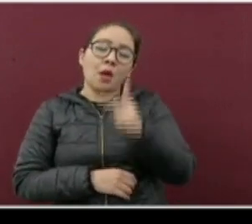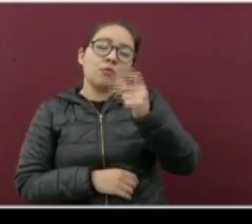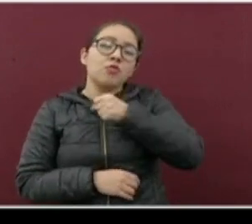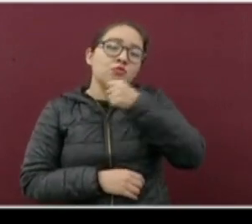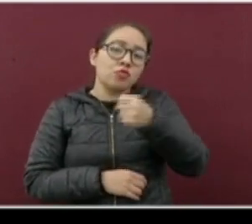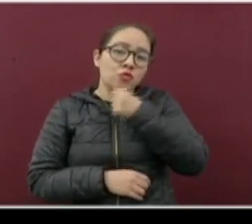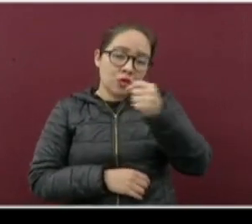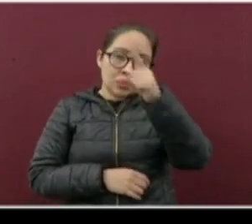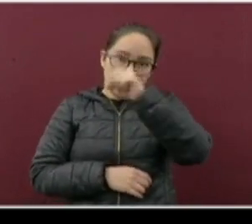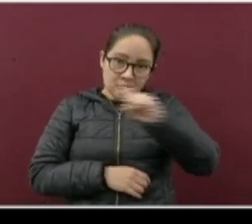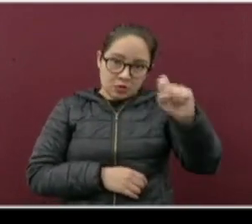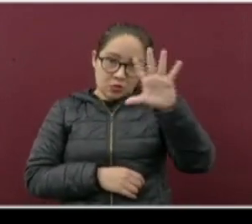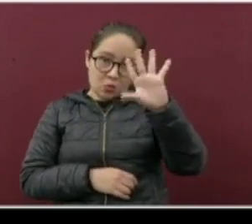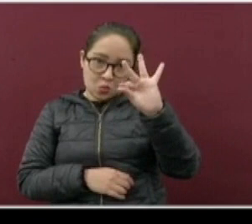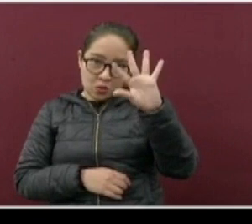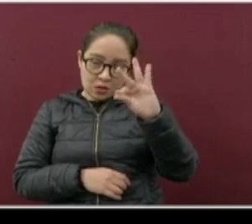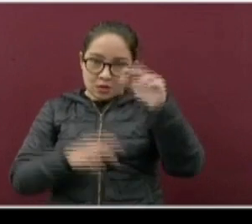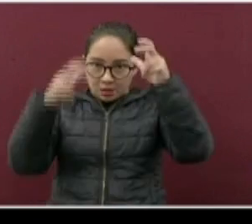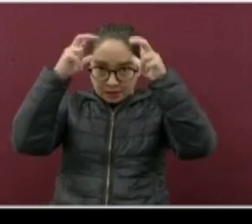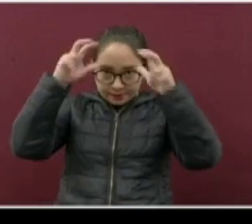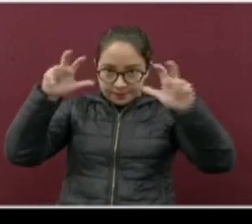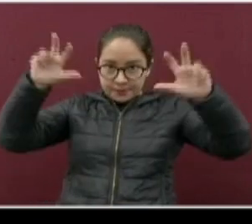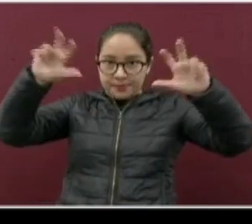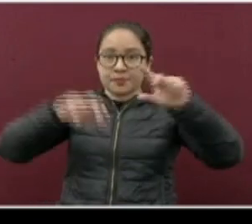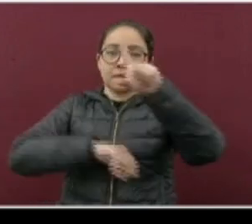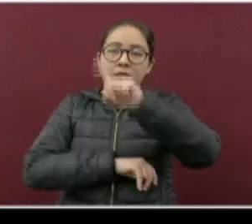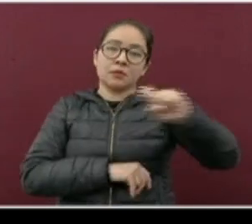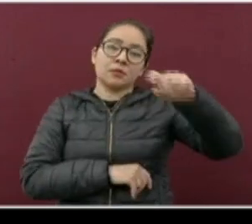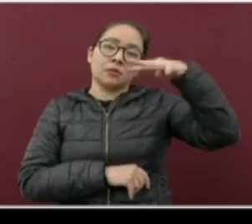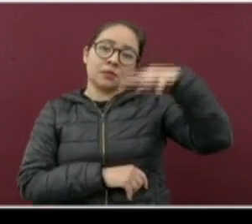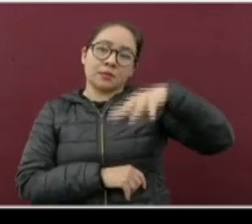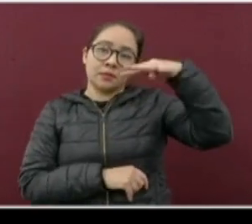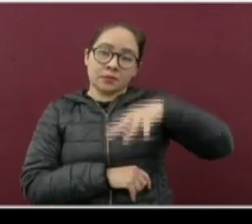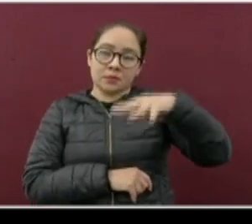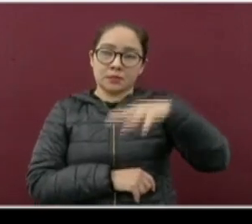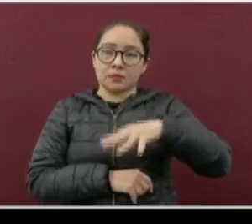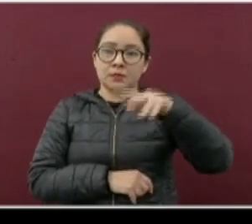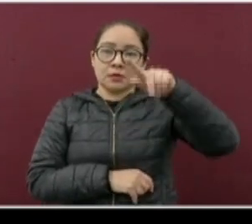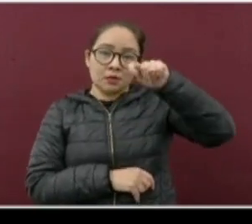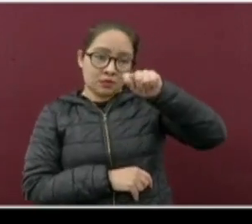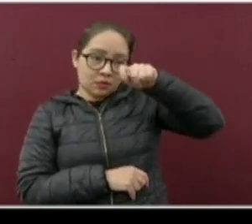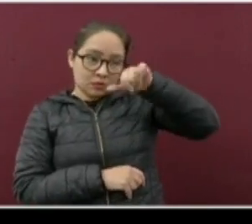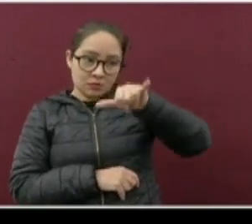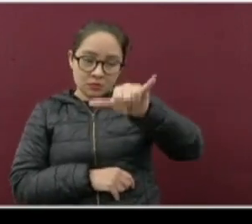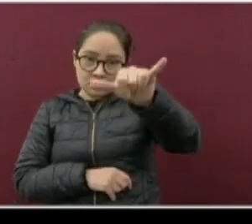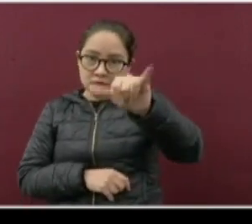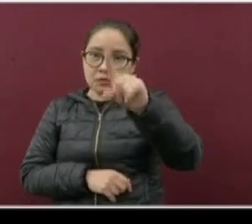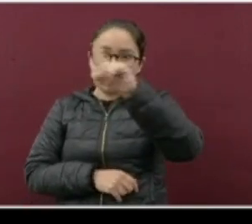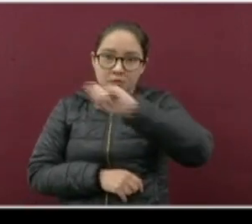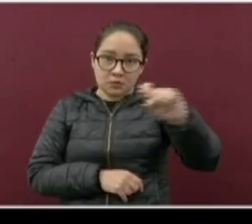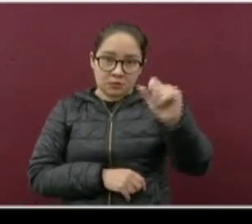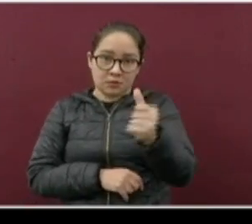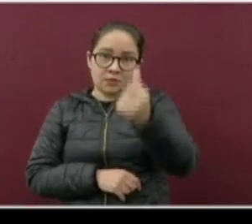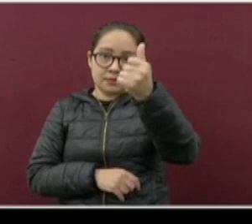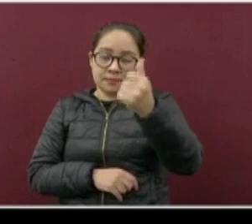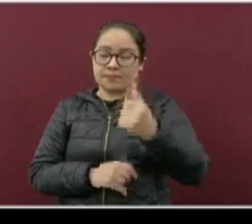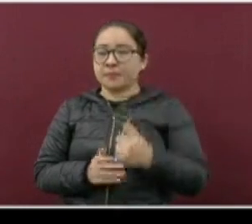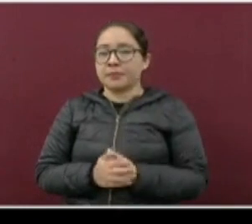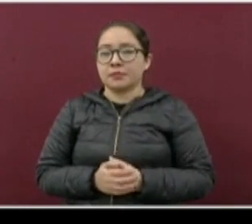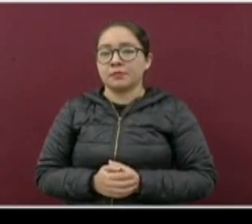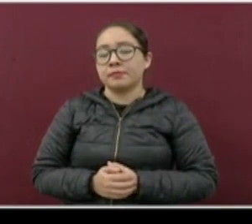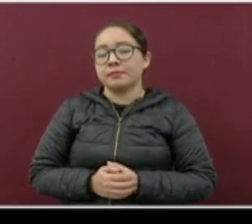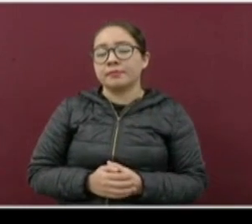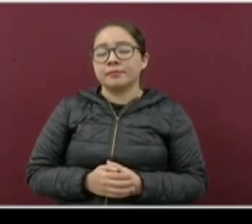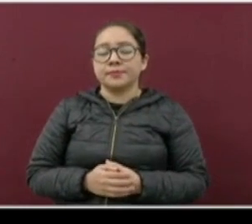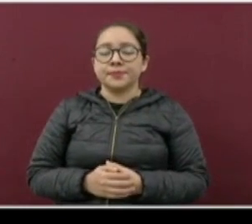Viejo 140 y Misantla 119 y Tantoyuca con 106. Es importante